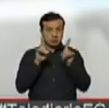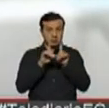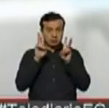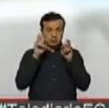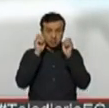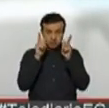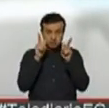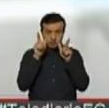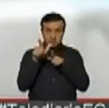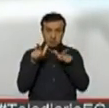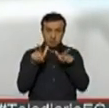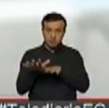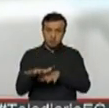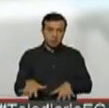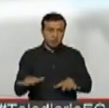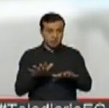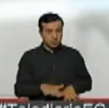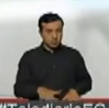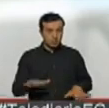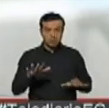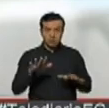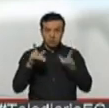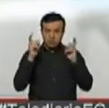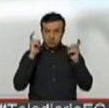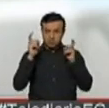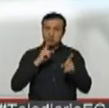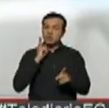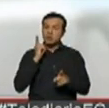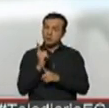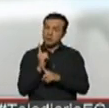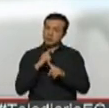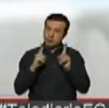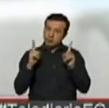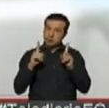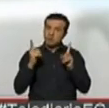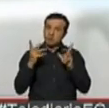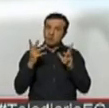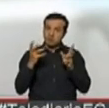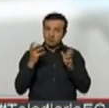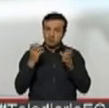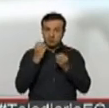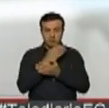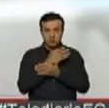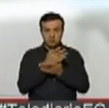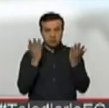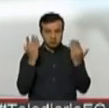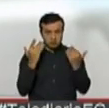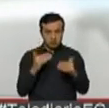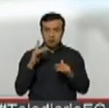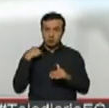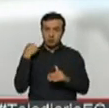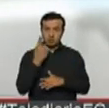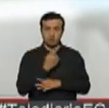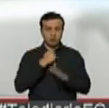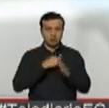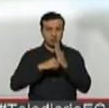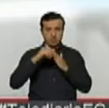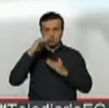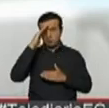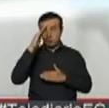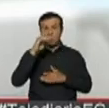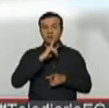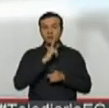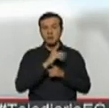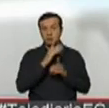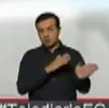alertar a los espacios donde nosotros estamos controlando. Sin embargo, lo que puedo garantizarle es que nosotros como Ministerio, como Policía